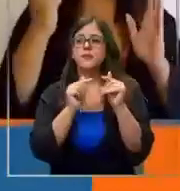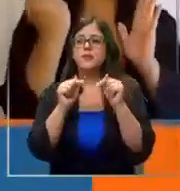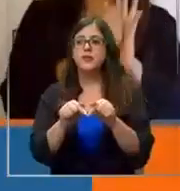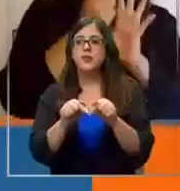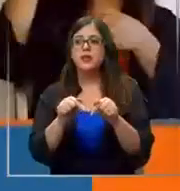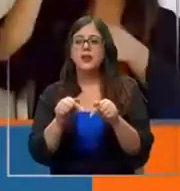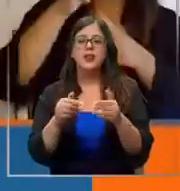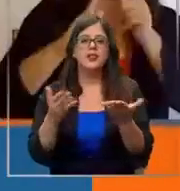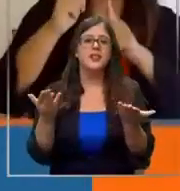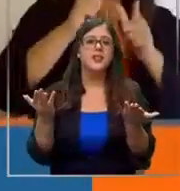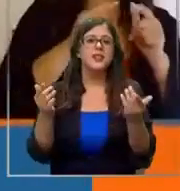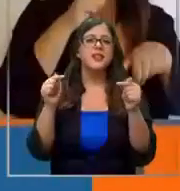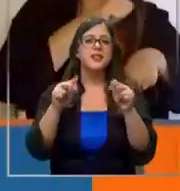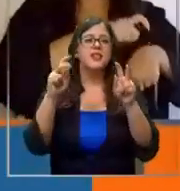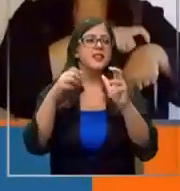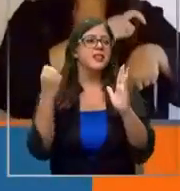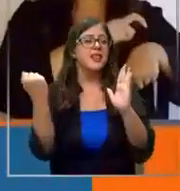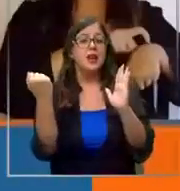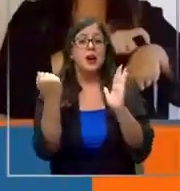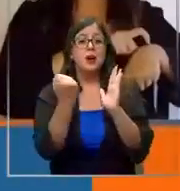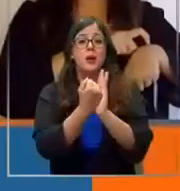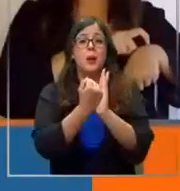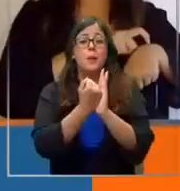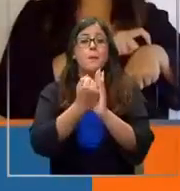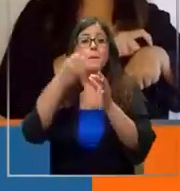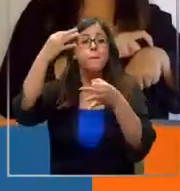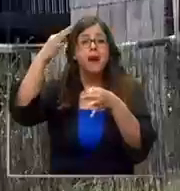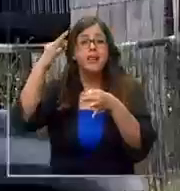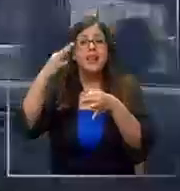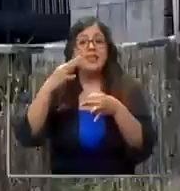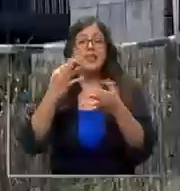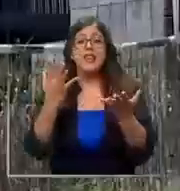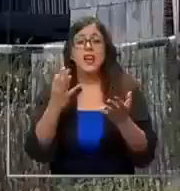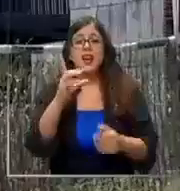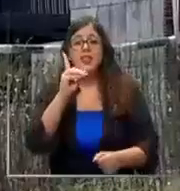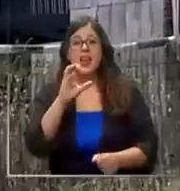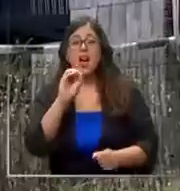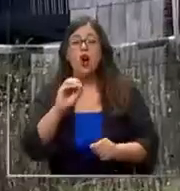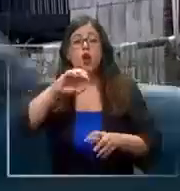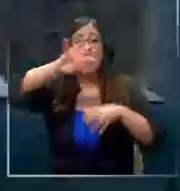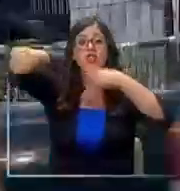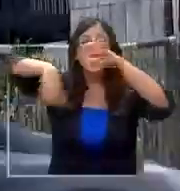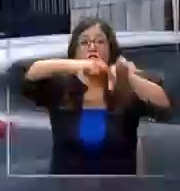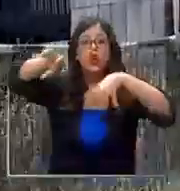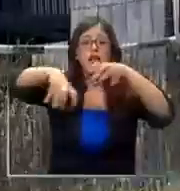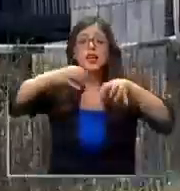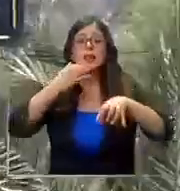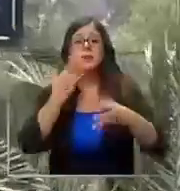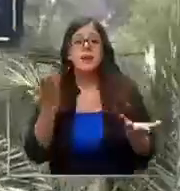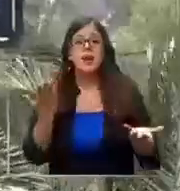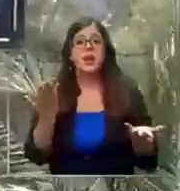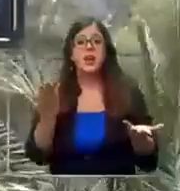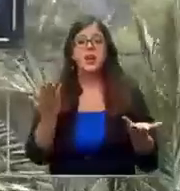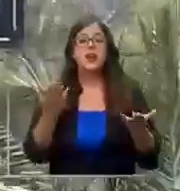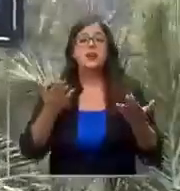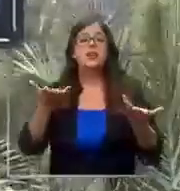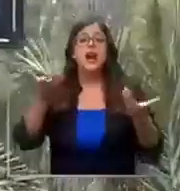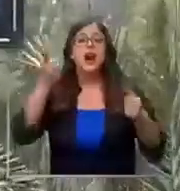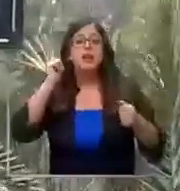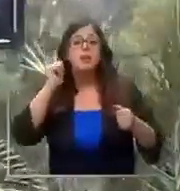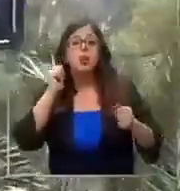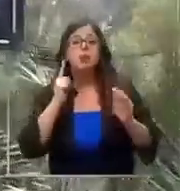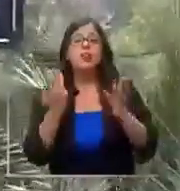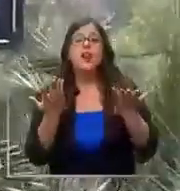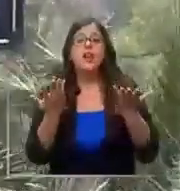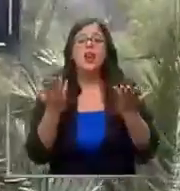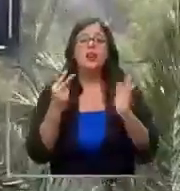horario de funcionamiento para las patentes de clase D, cabaret o discoteca, y Q, adicional música en vivo,